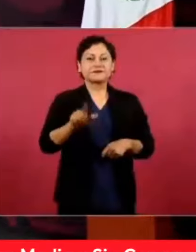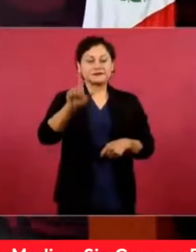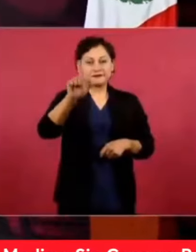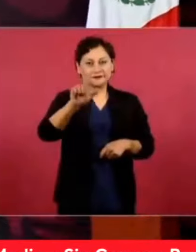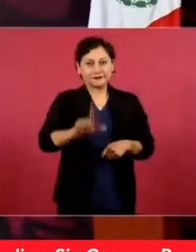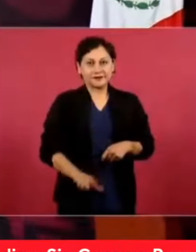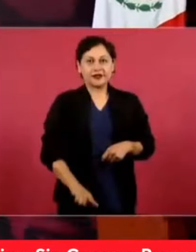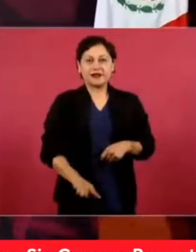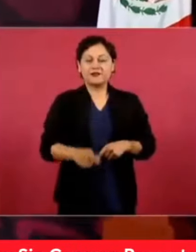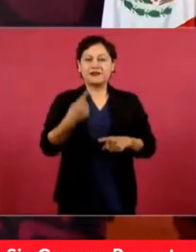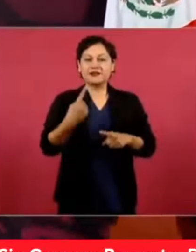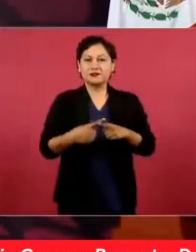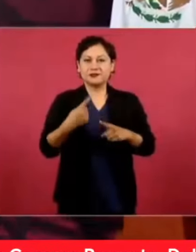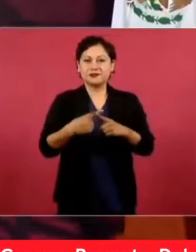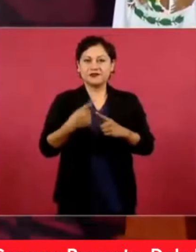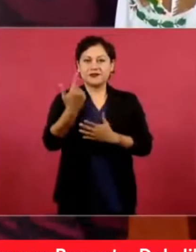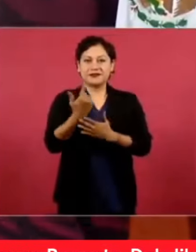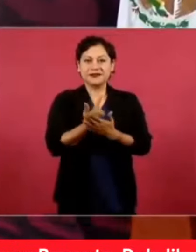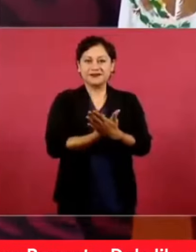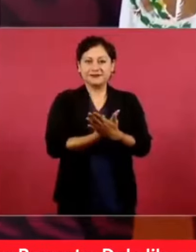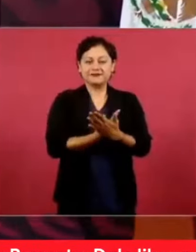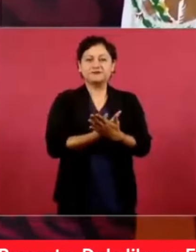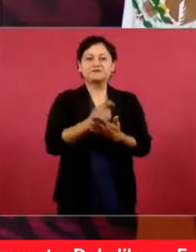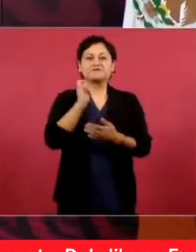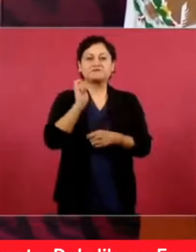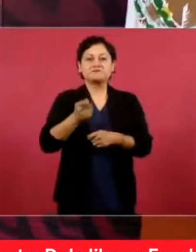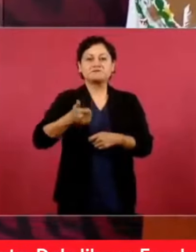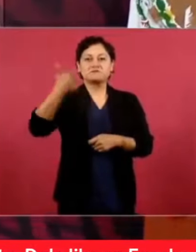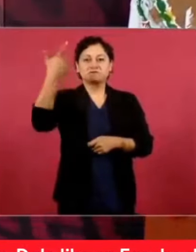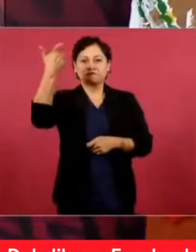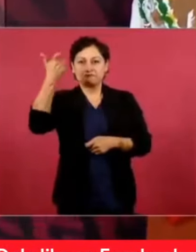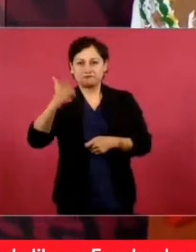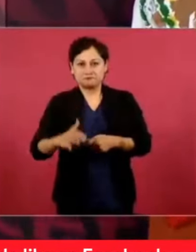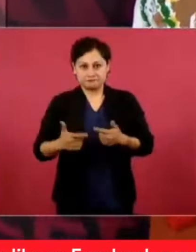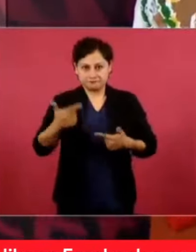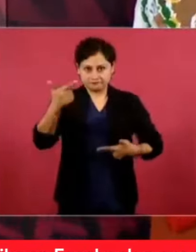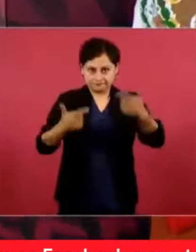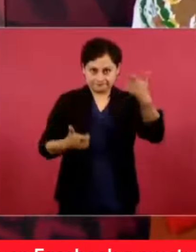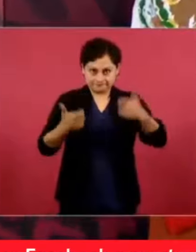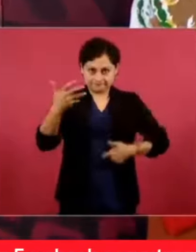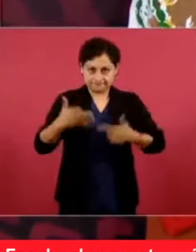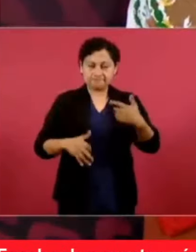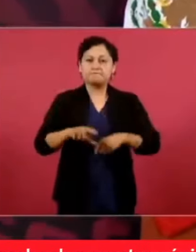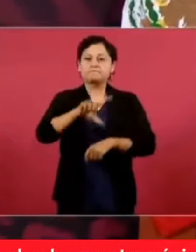y luego contestamos preguntas de ustedes.